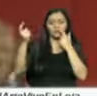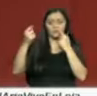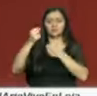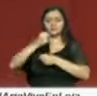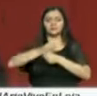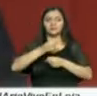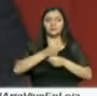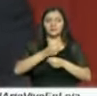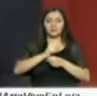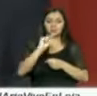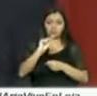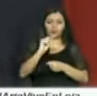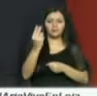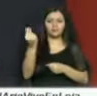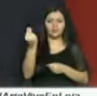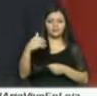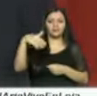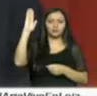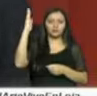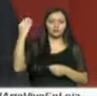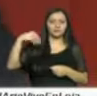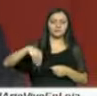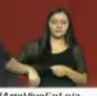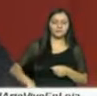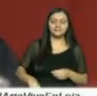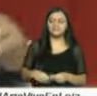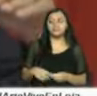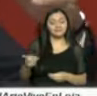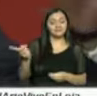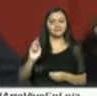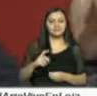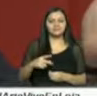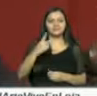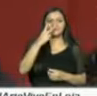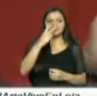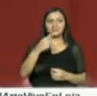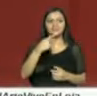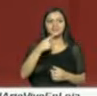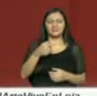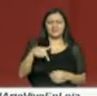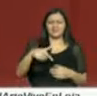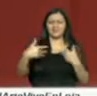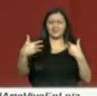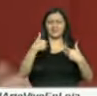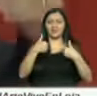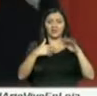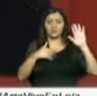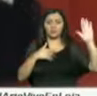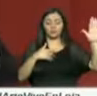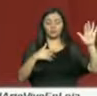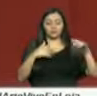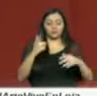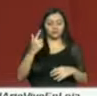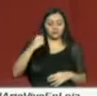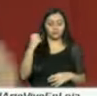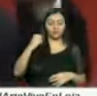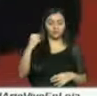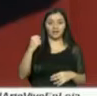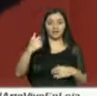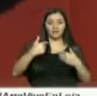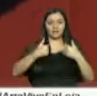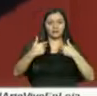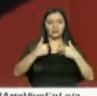ganaba bastante, ¿verdad? Y me decía, esto supera al teatro en Bogotá,